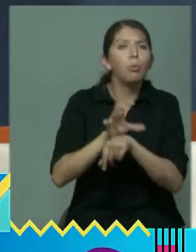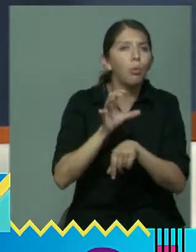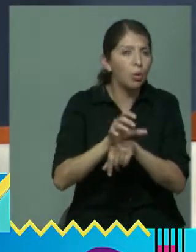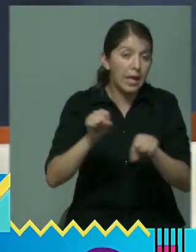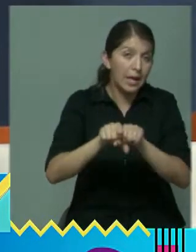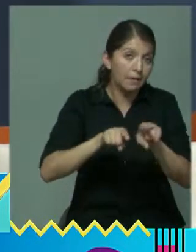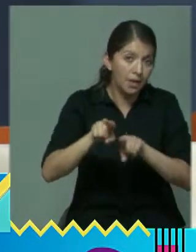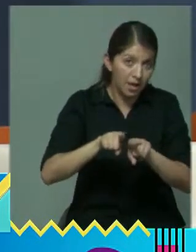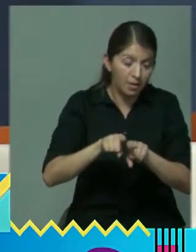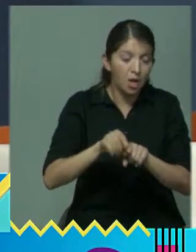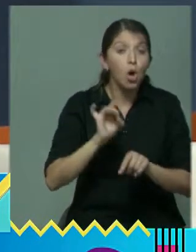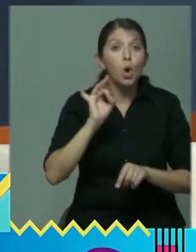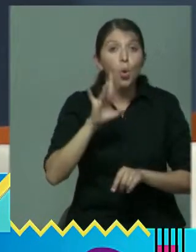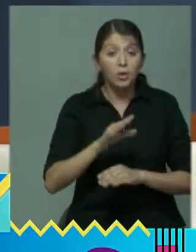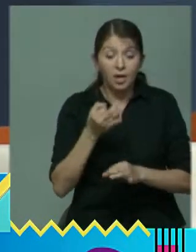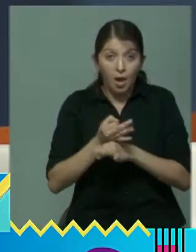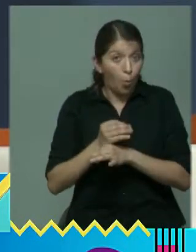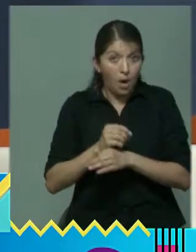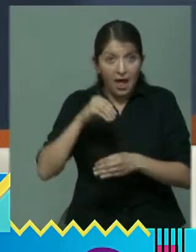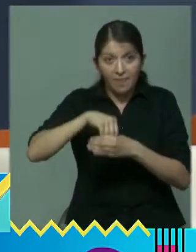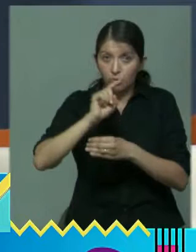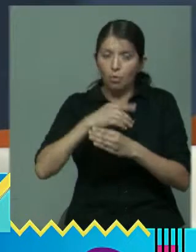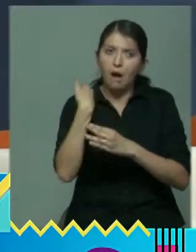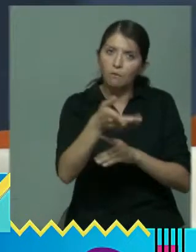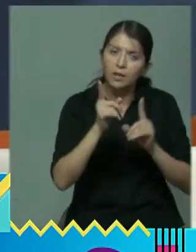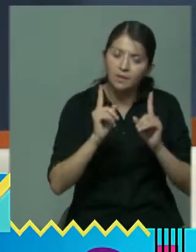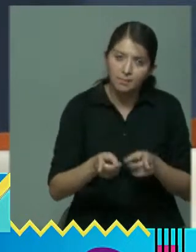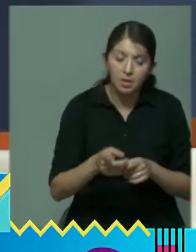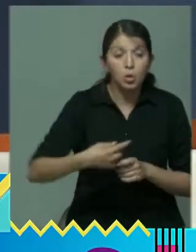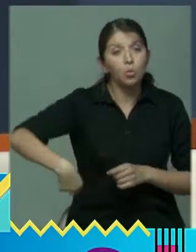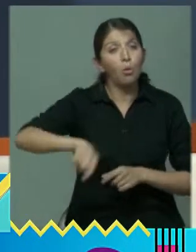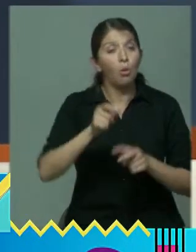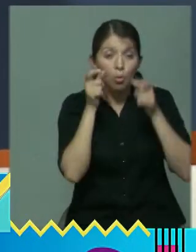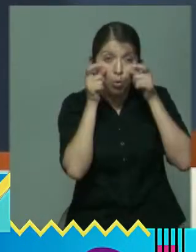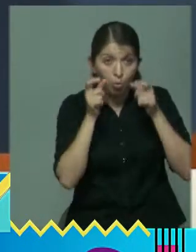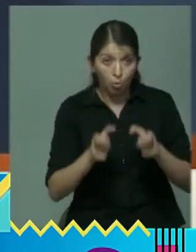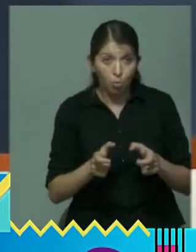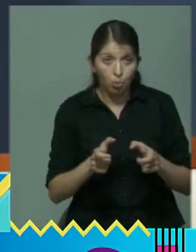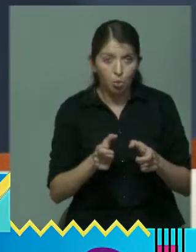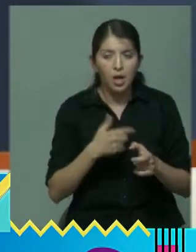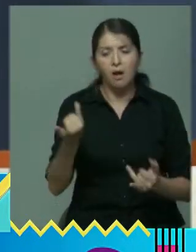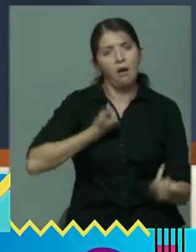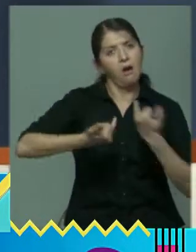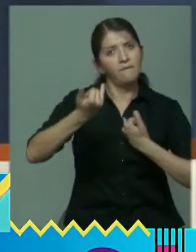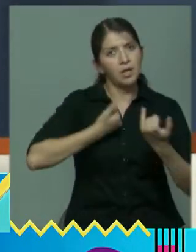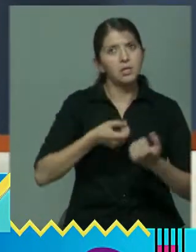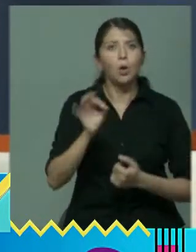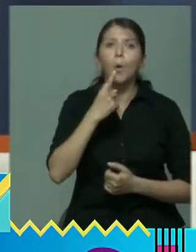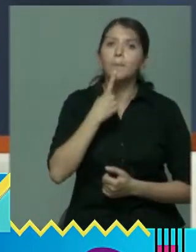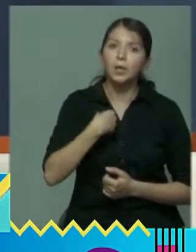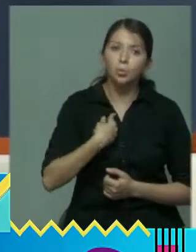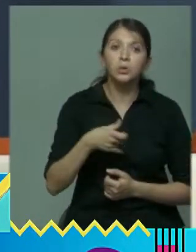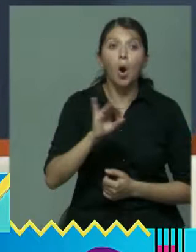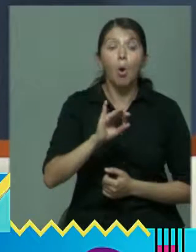fuera de la escuela y se ha trasladado a... Y por supuesto el observatorio de medios, nosotros recibimos también todo tipo de consultas o denuncias, como puede